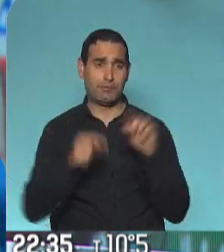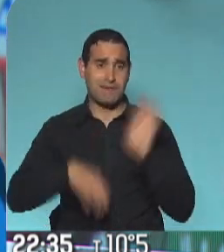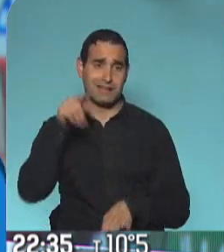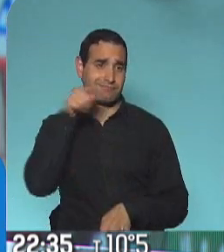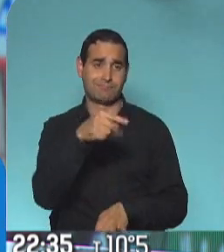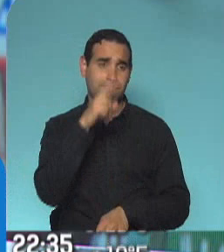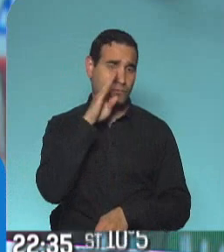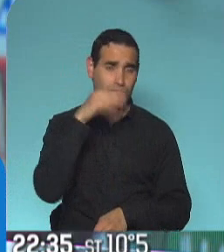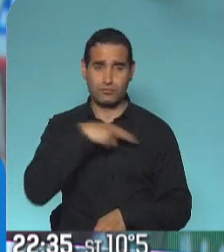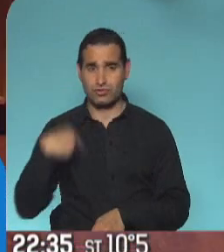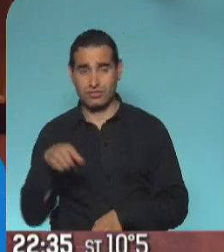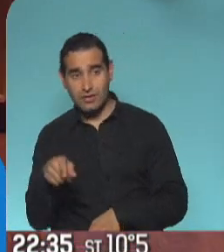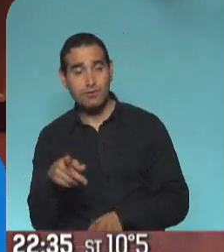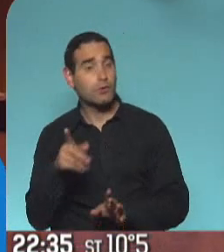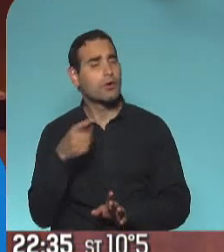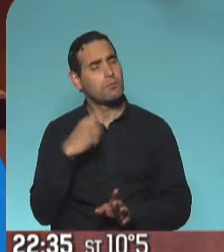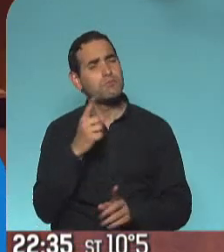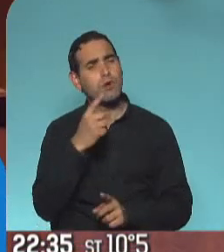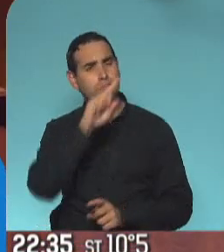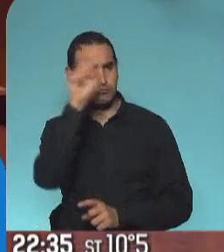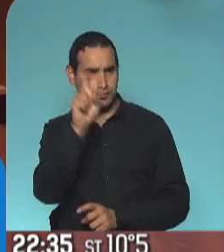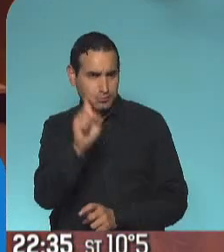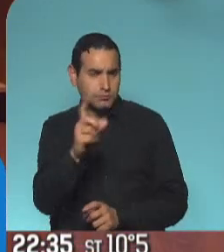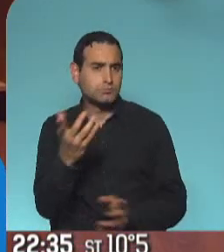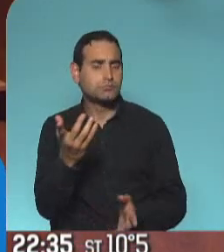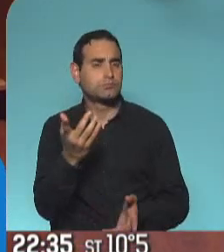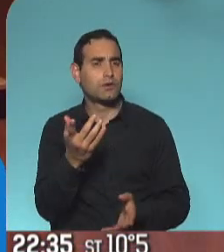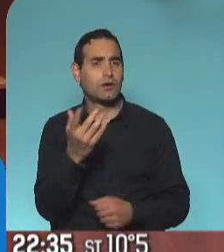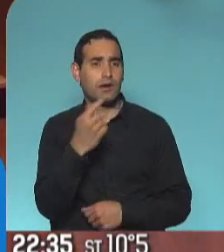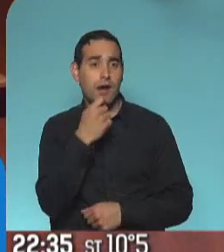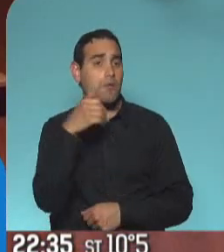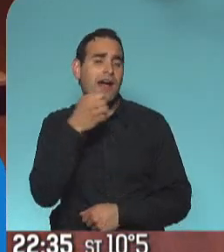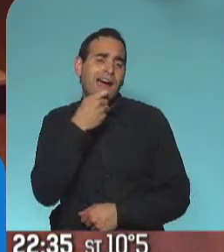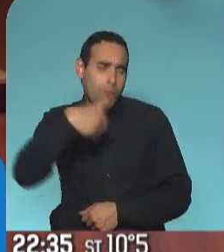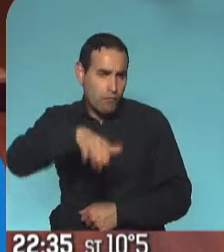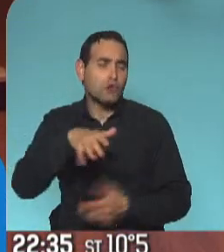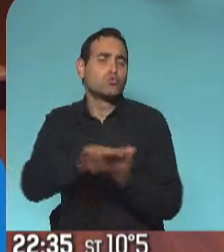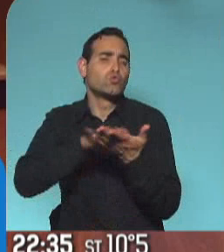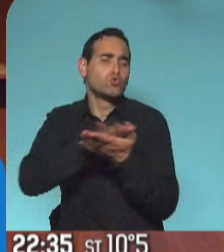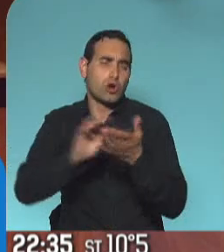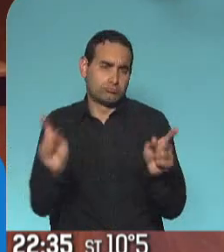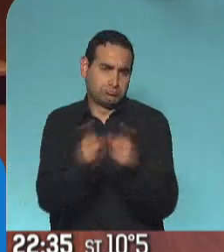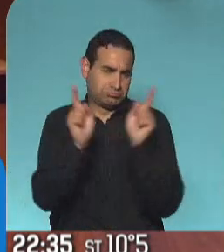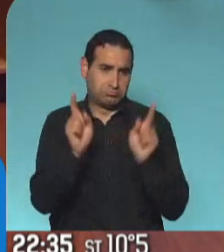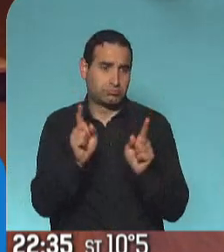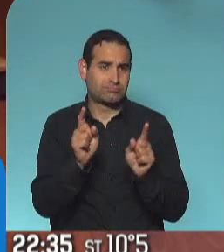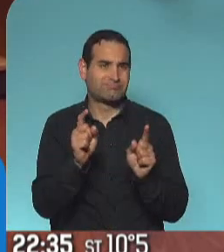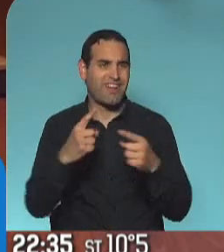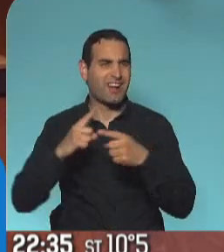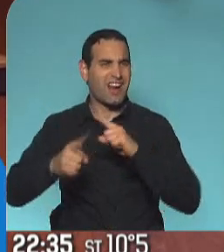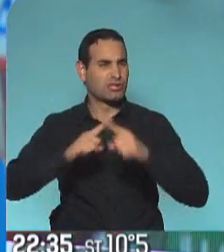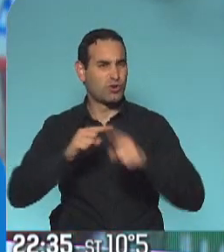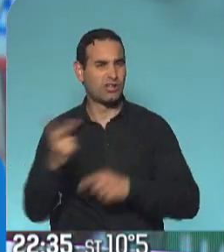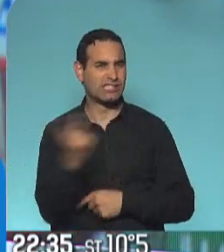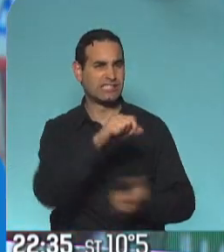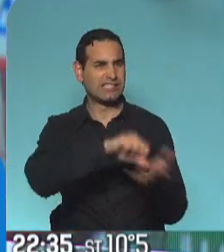sea más corto. Y la gran pregunta también me parece es, aun cuando esto se solucione en el corto plazo, las relaciones ya no van a ser